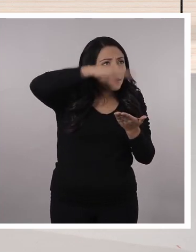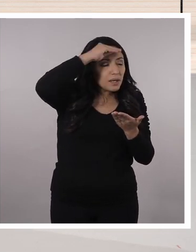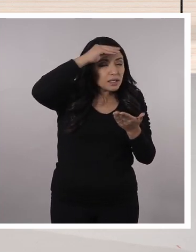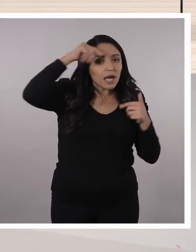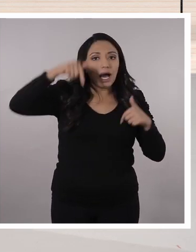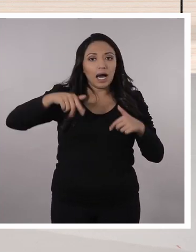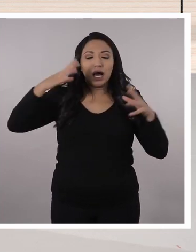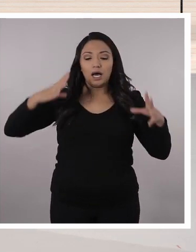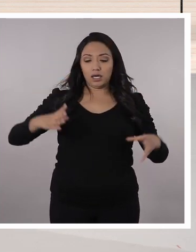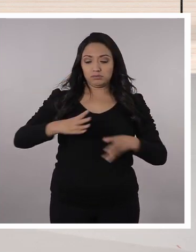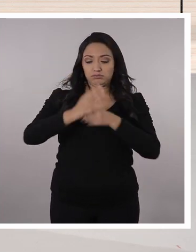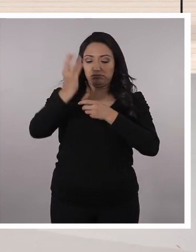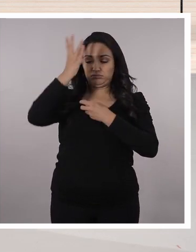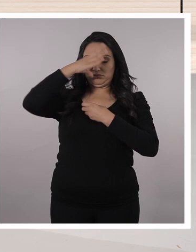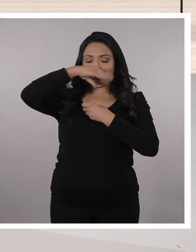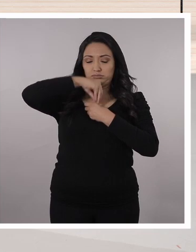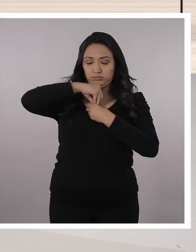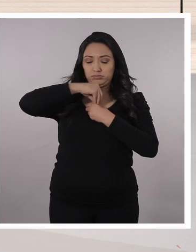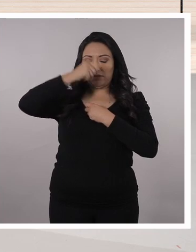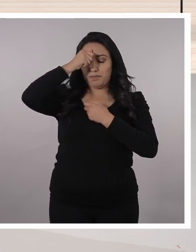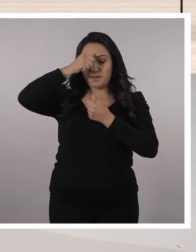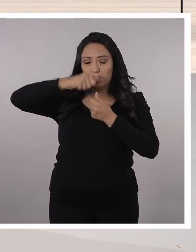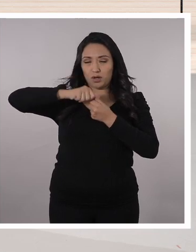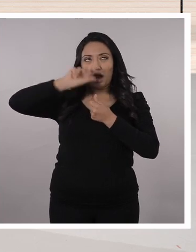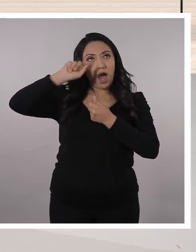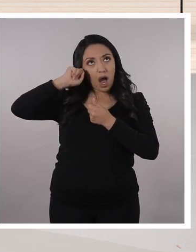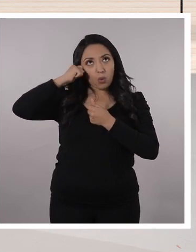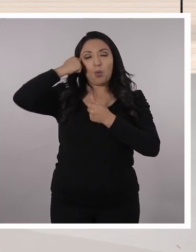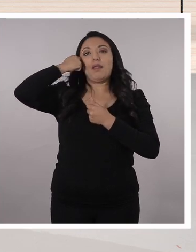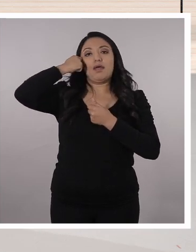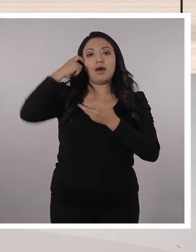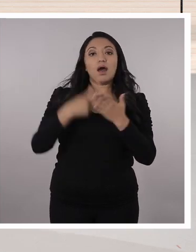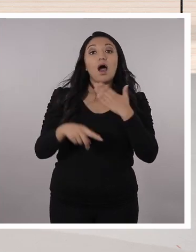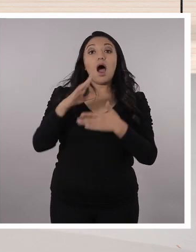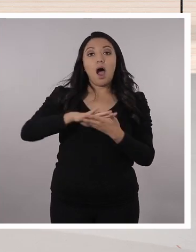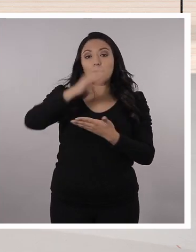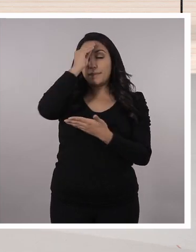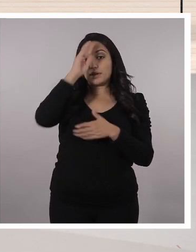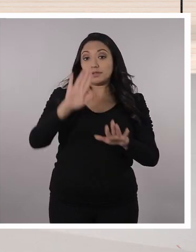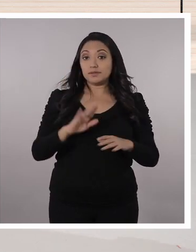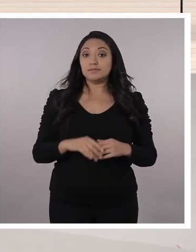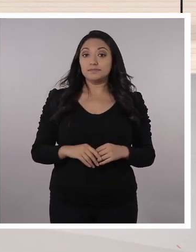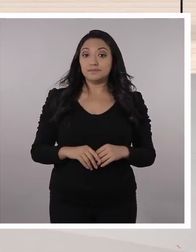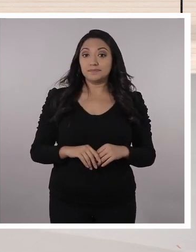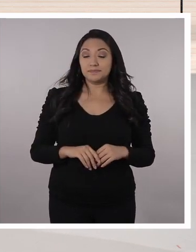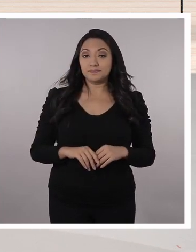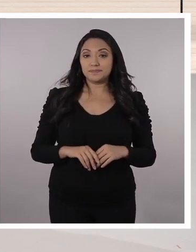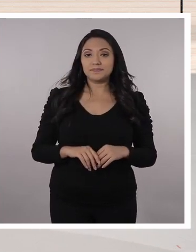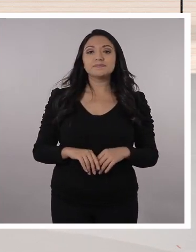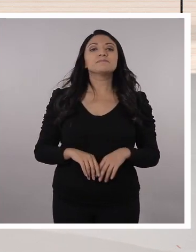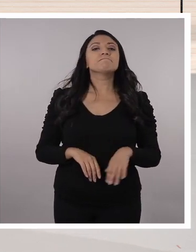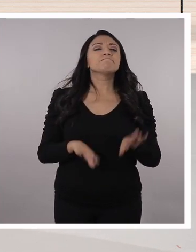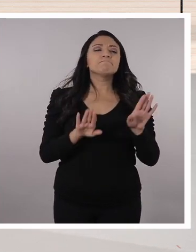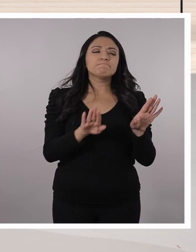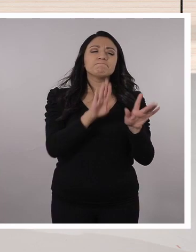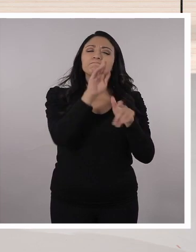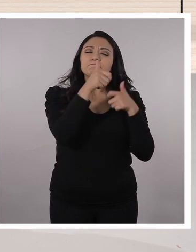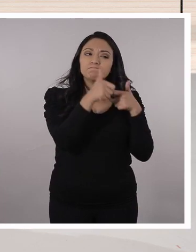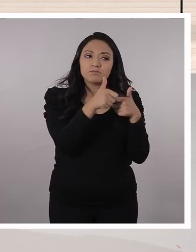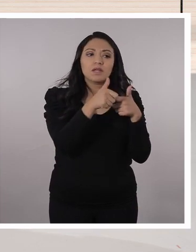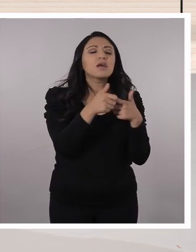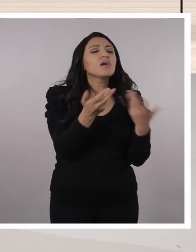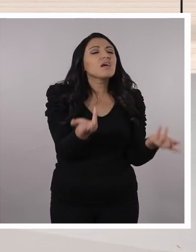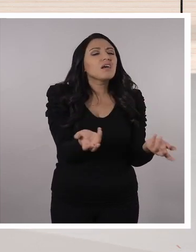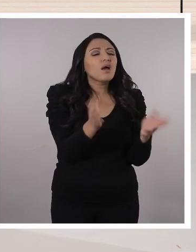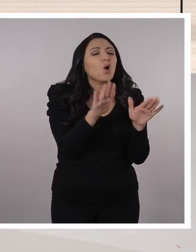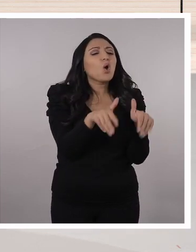Vamos a hacer este ejercicio de interiorización de nuestro conocimiento y además vamos a hacerlo visible. ¿Sí? Perfecto, profe. Y esta